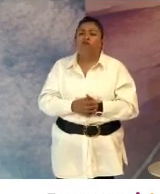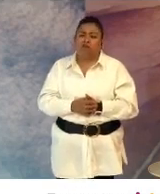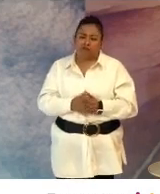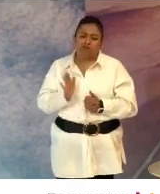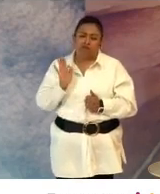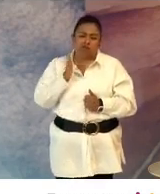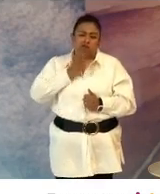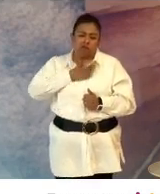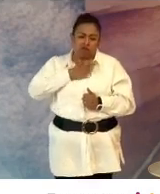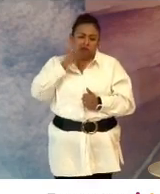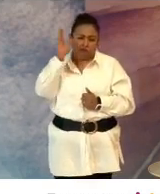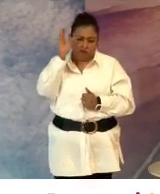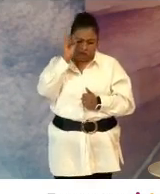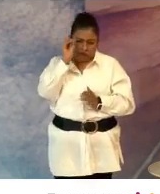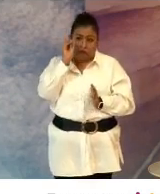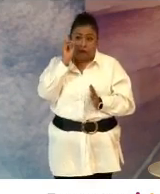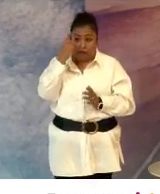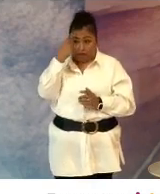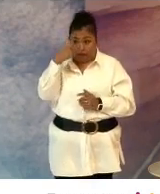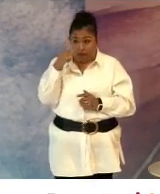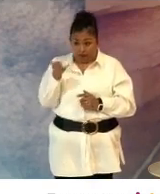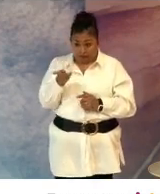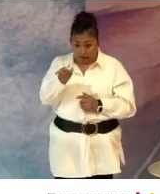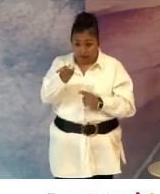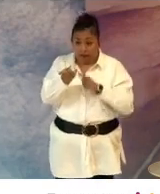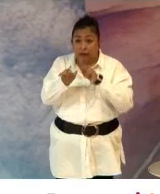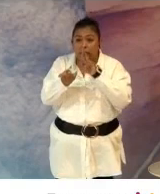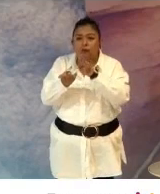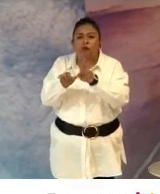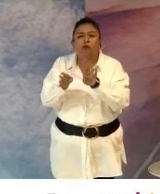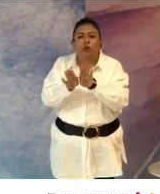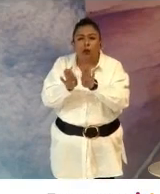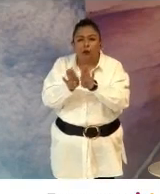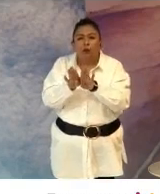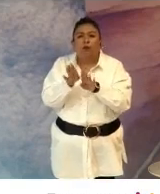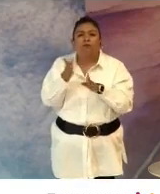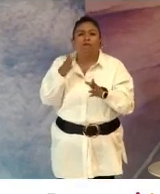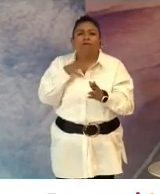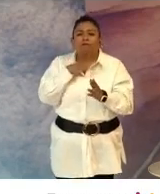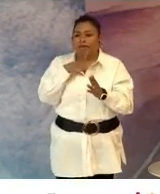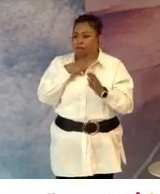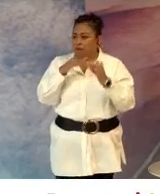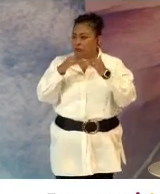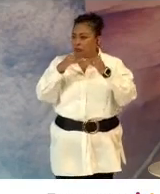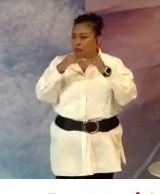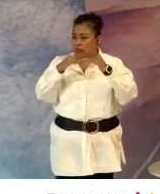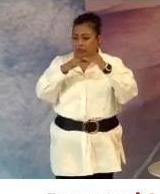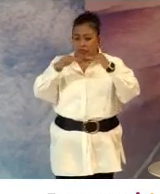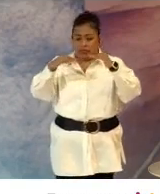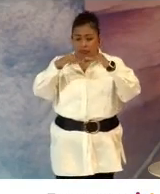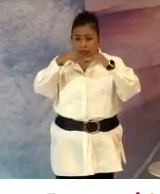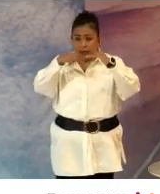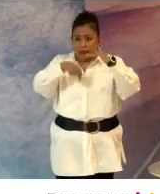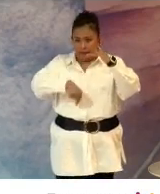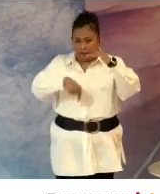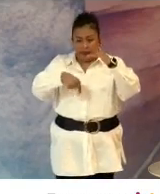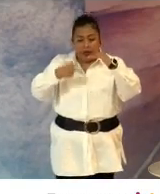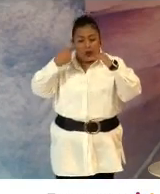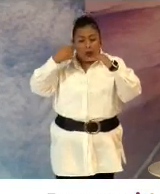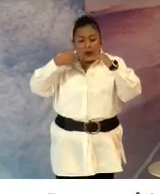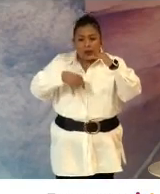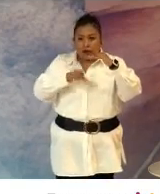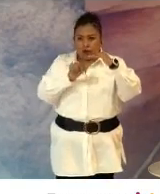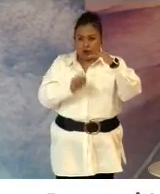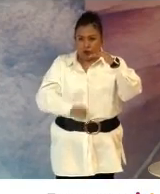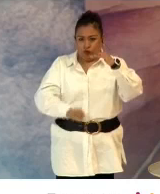Yo diría que la respuesta a esta pregunta se relaciona con esta mitad inferior en el hemisferio sur